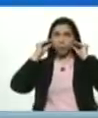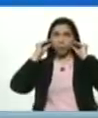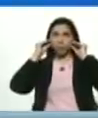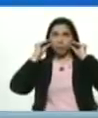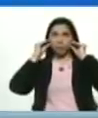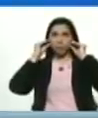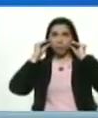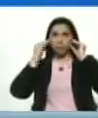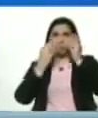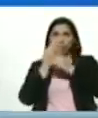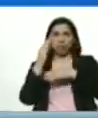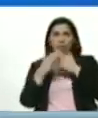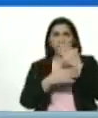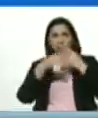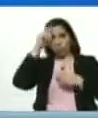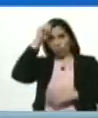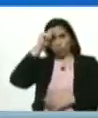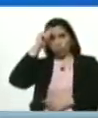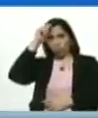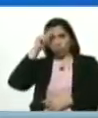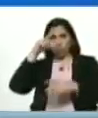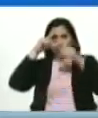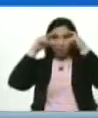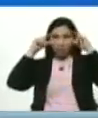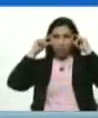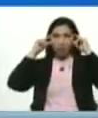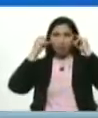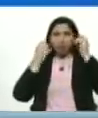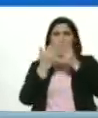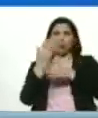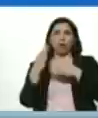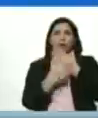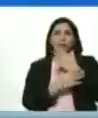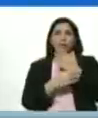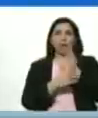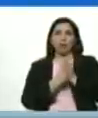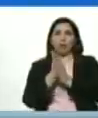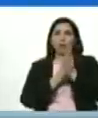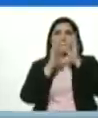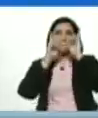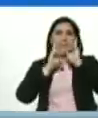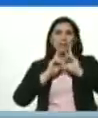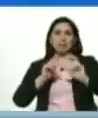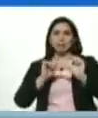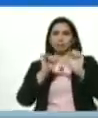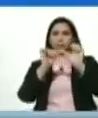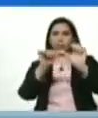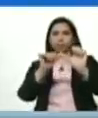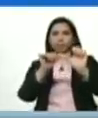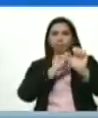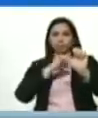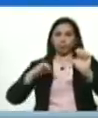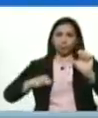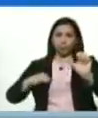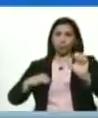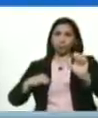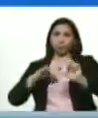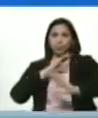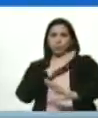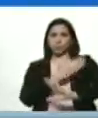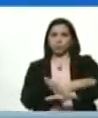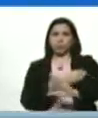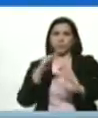gorrito los lentes los guantes el aseo permanente para reforzar las medidas de seguridad